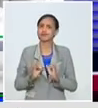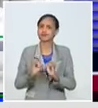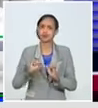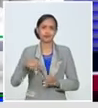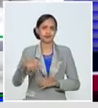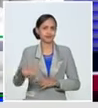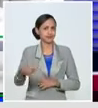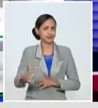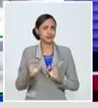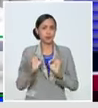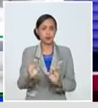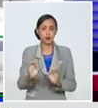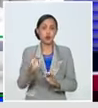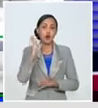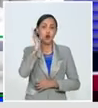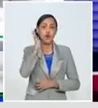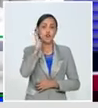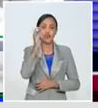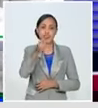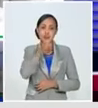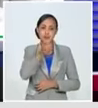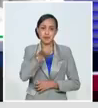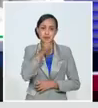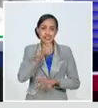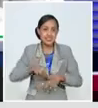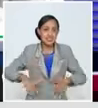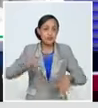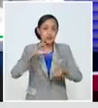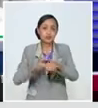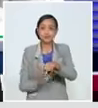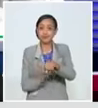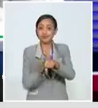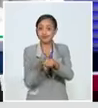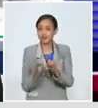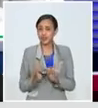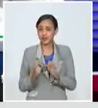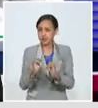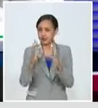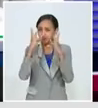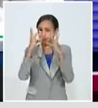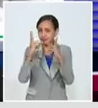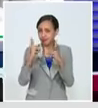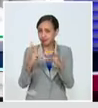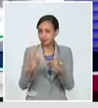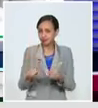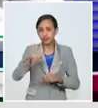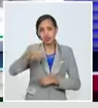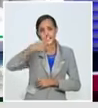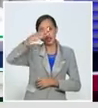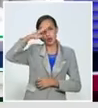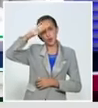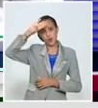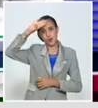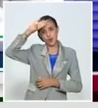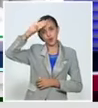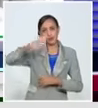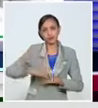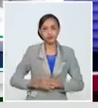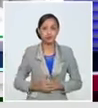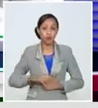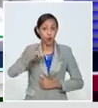esta conferencia de prensa de actualización sobre la COVID-19 en nuestro país.